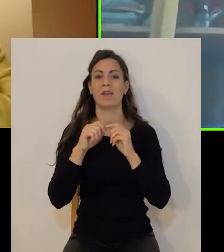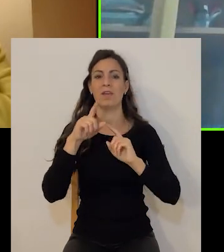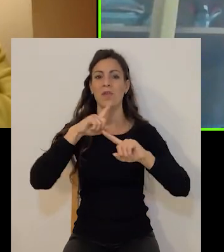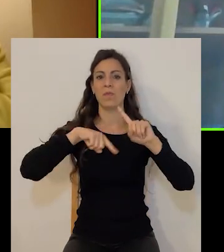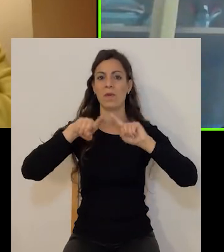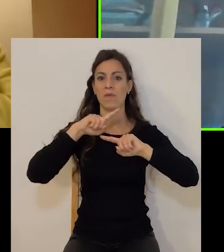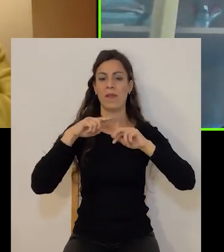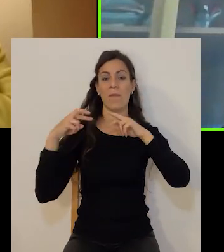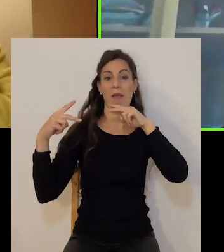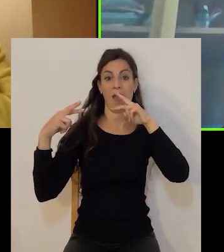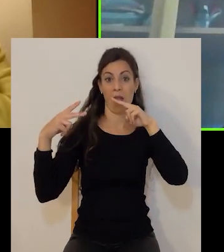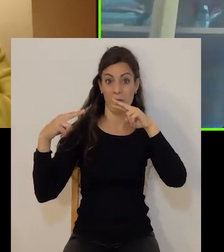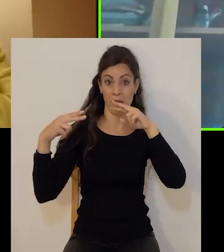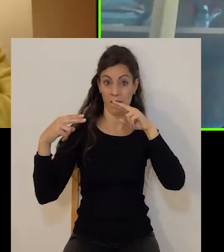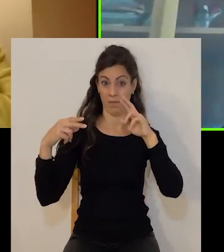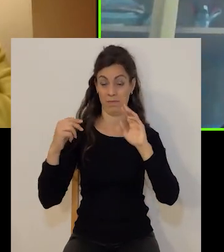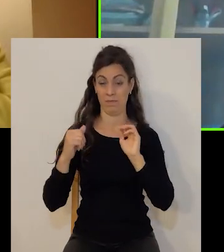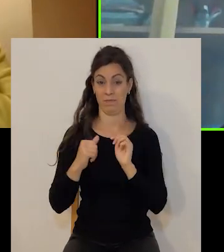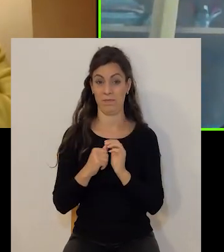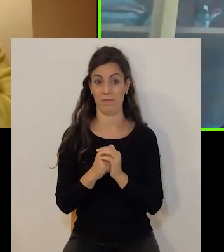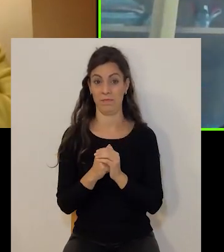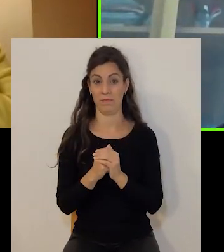problema en base